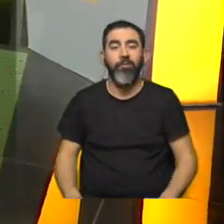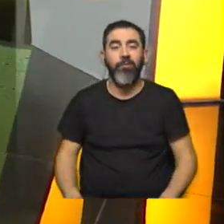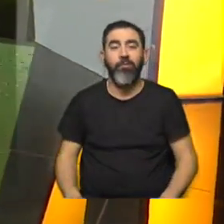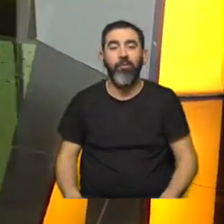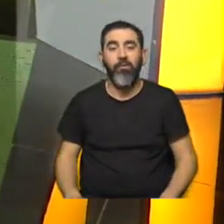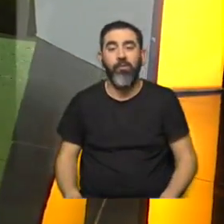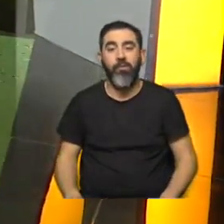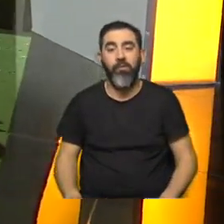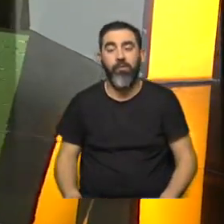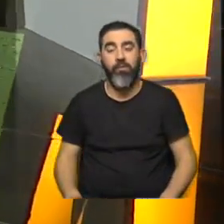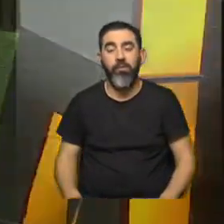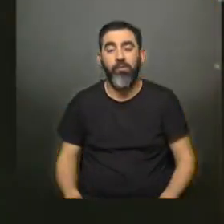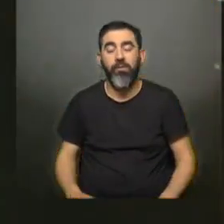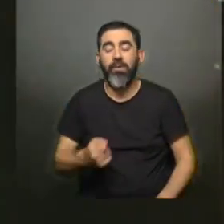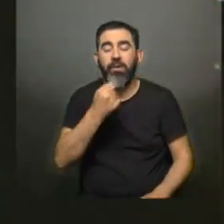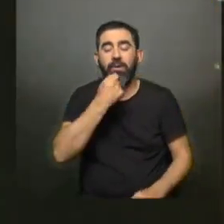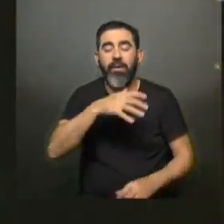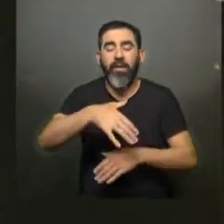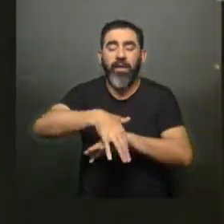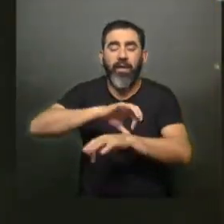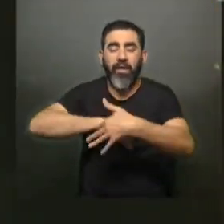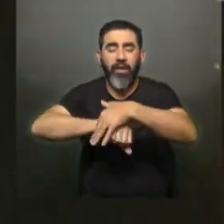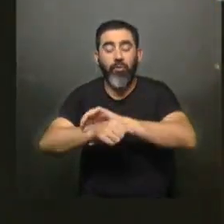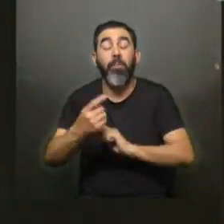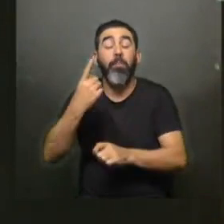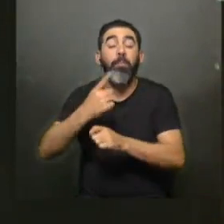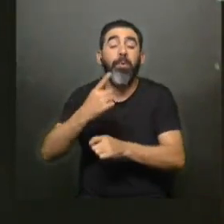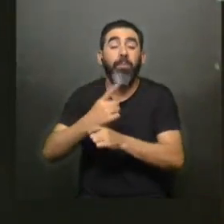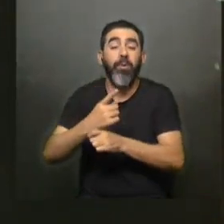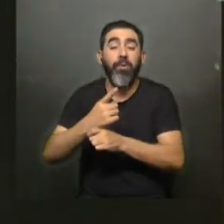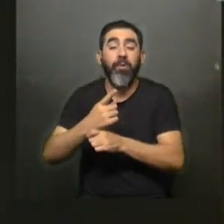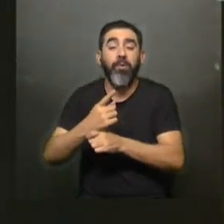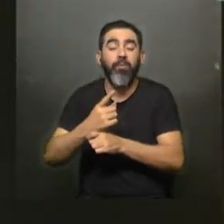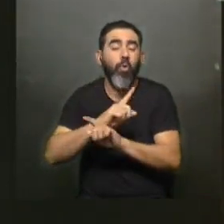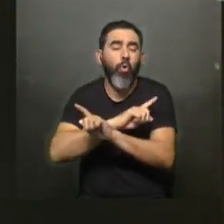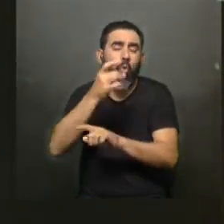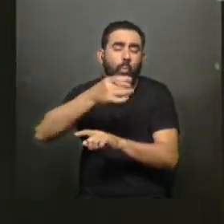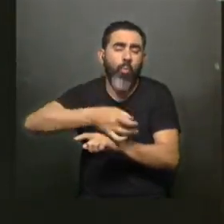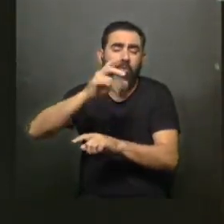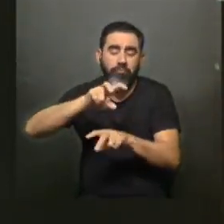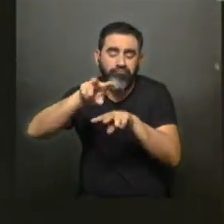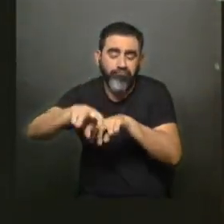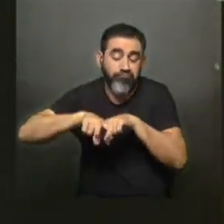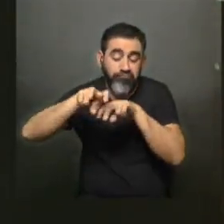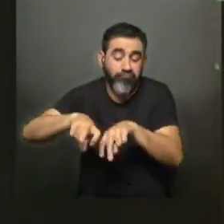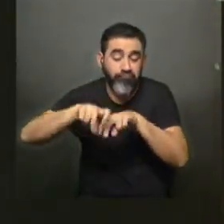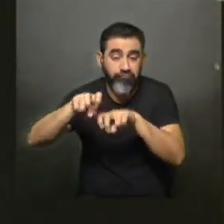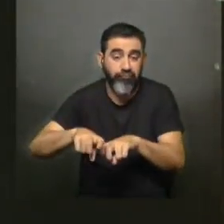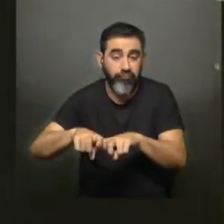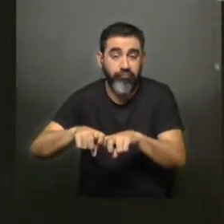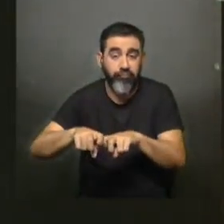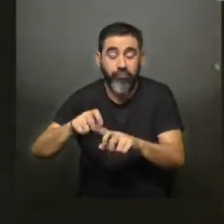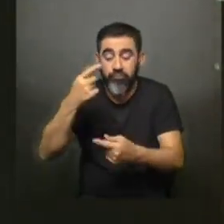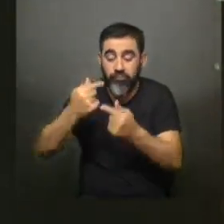qué. Bueno, la historia de la arqueología al principio era un poco amateur, se hacían excavaciones, se juntaban